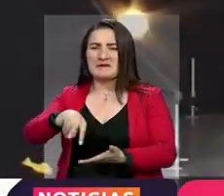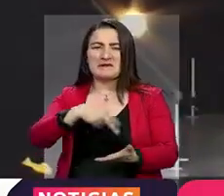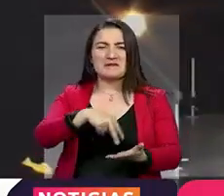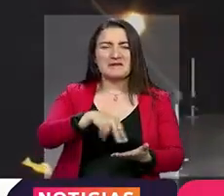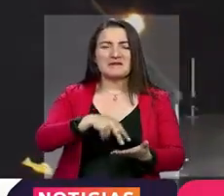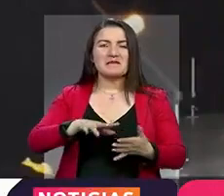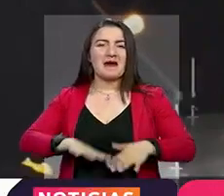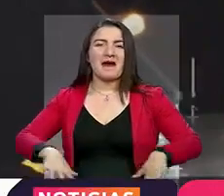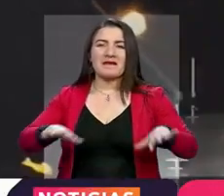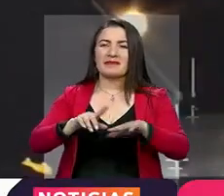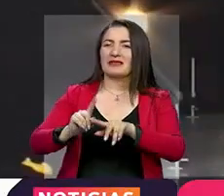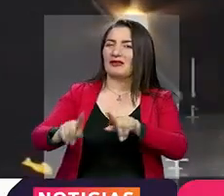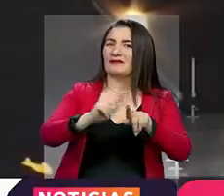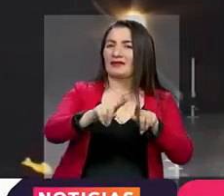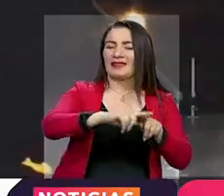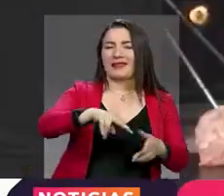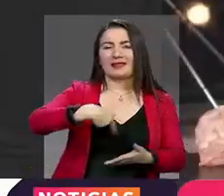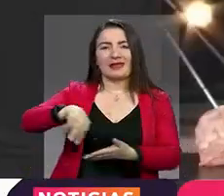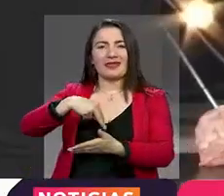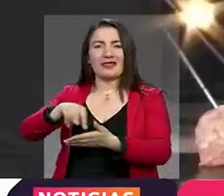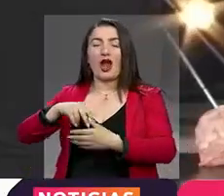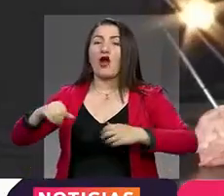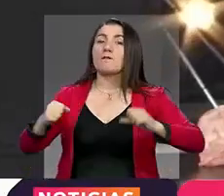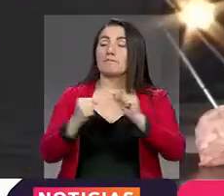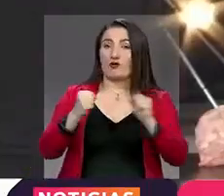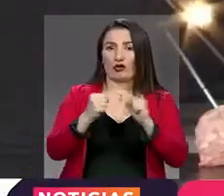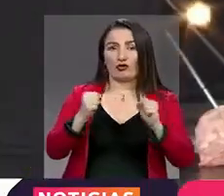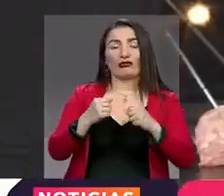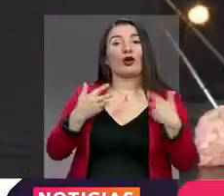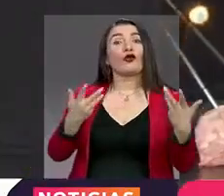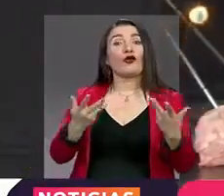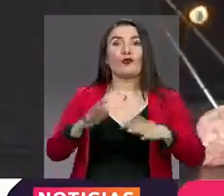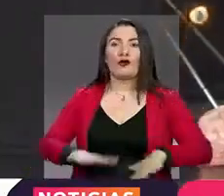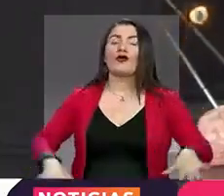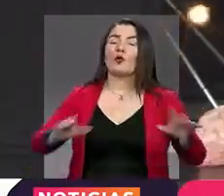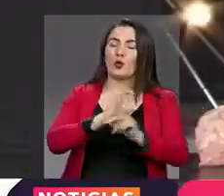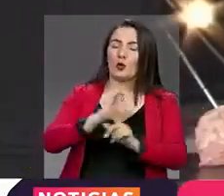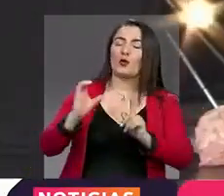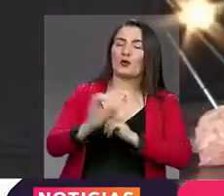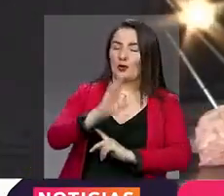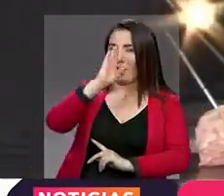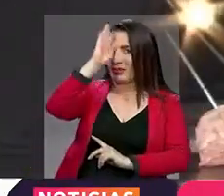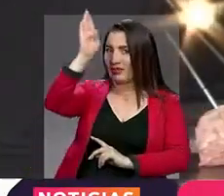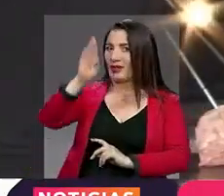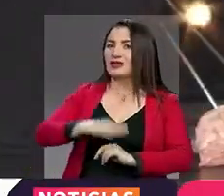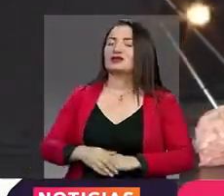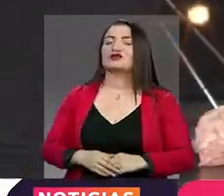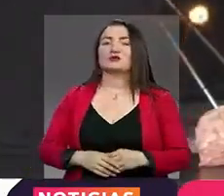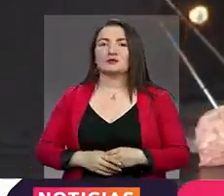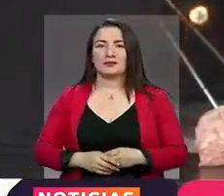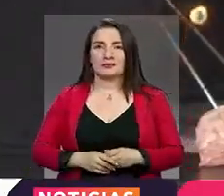el escenario las diversas danzas tradicionales de la Bogotá región que hacen parte de la cultura y las tradiciones campesinas.